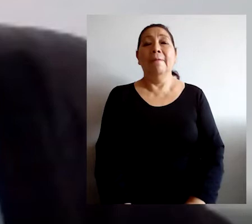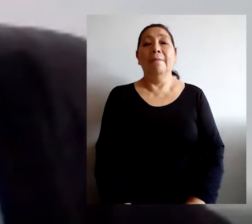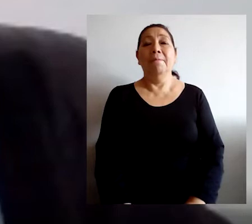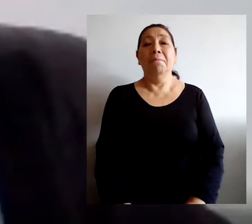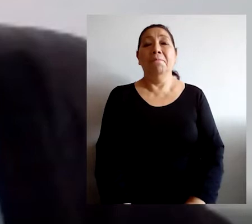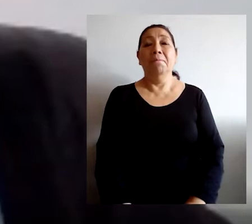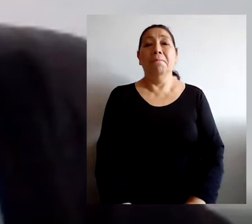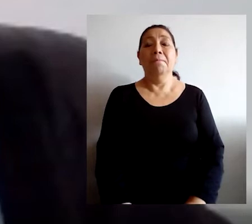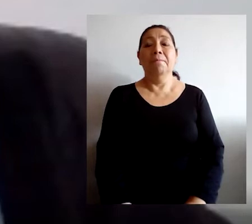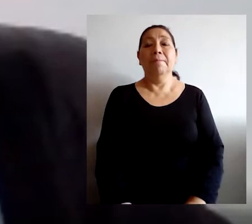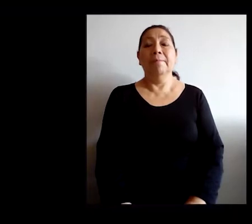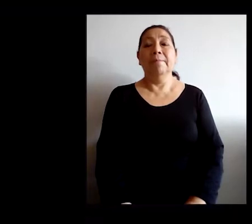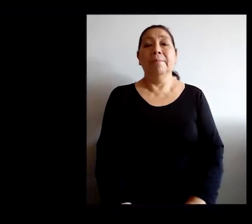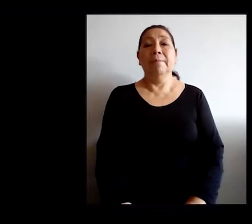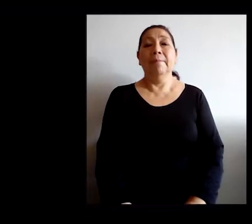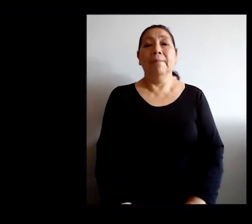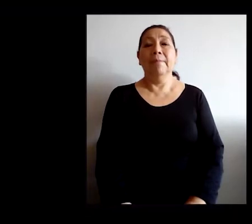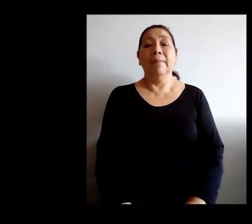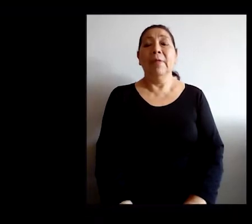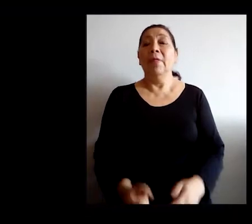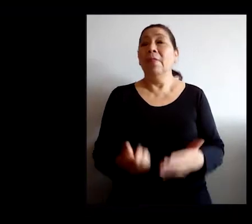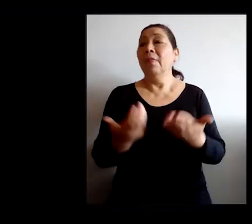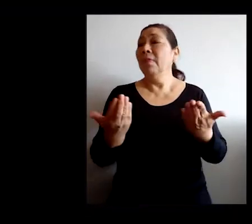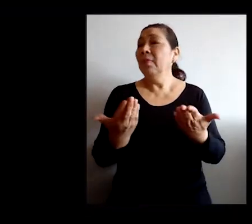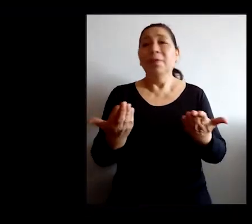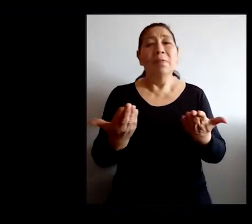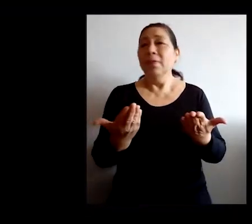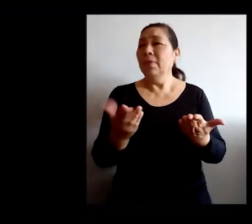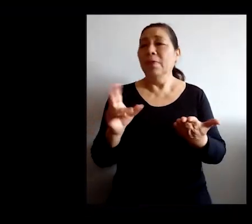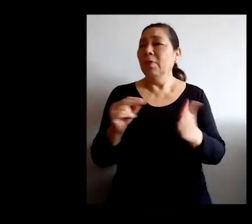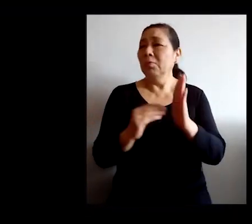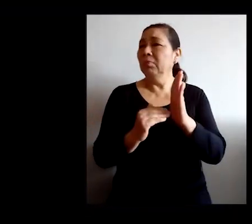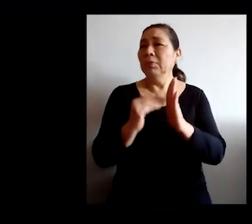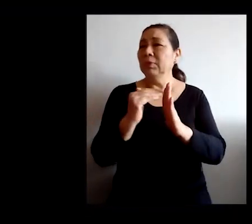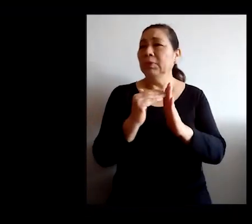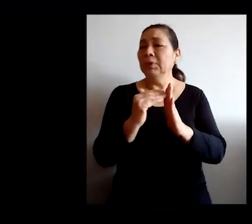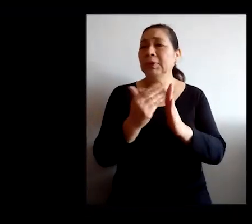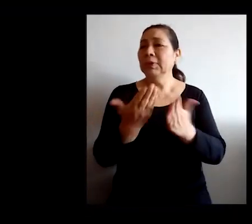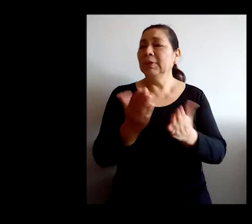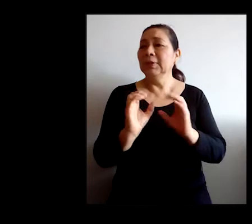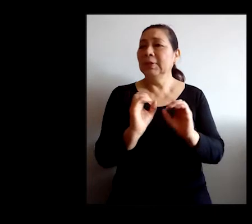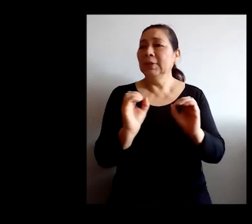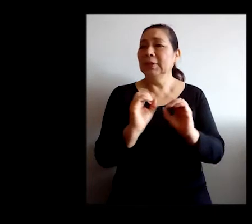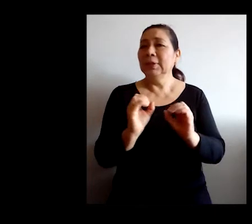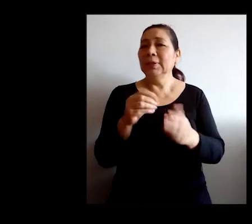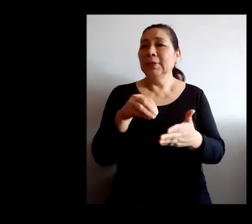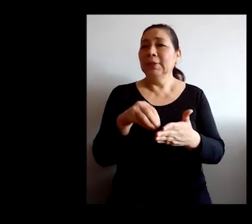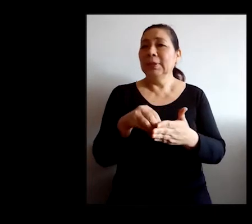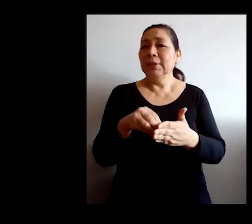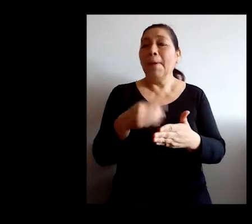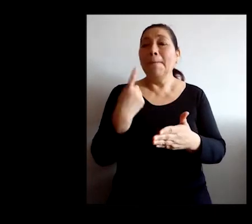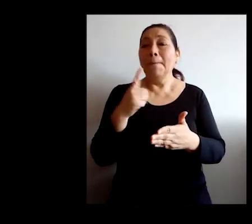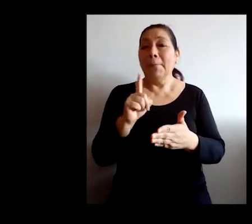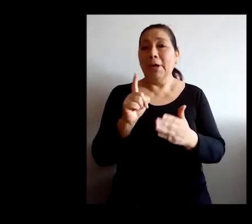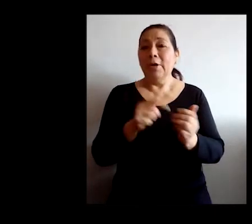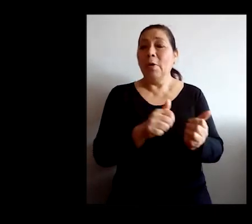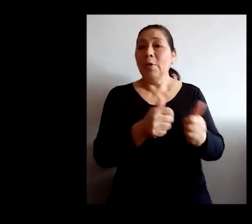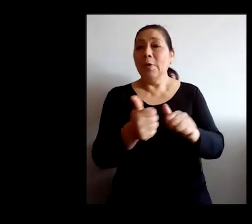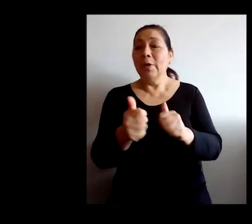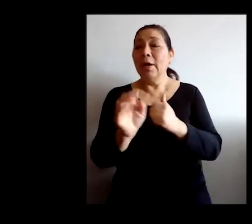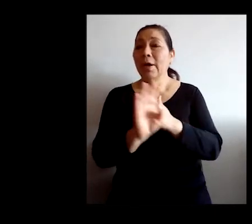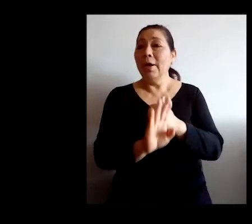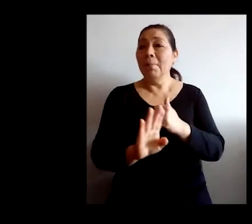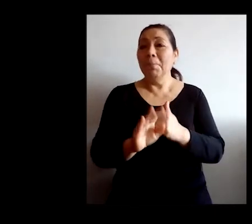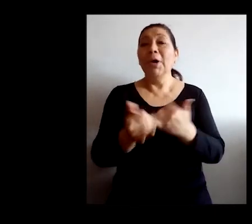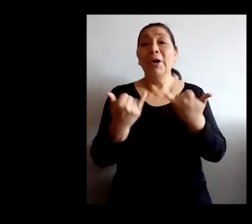sus bar de red, donde no superó el criterio establecido por el TC para irse a un proceso de